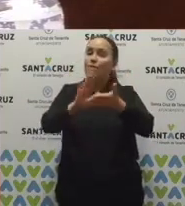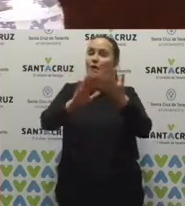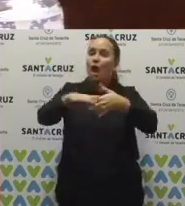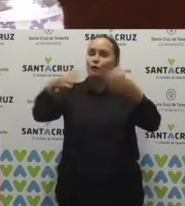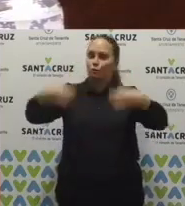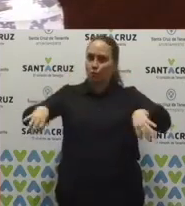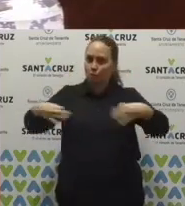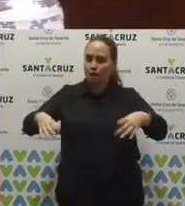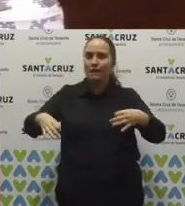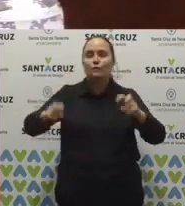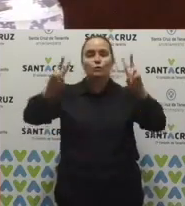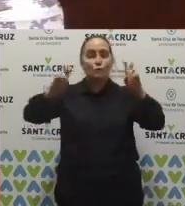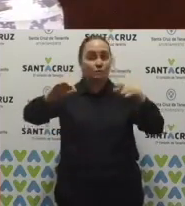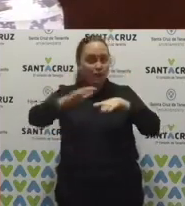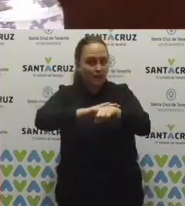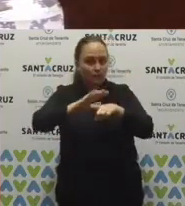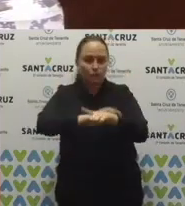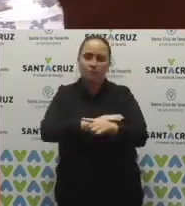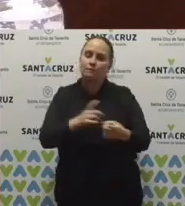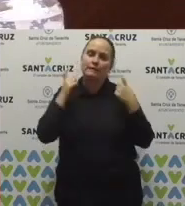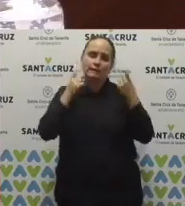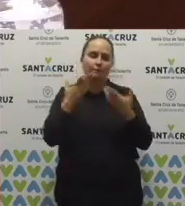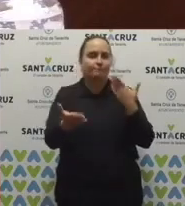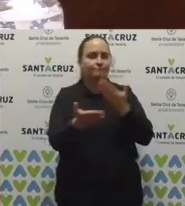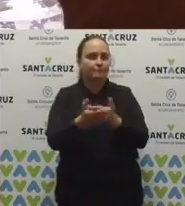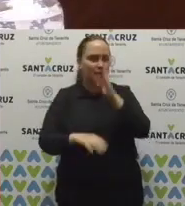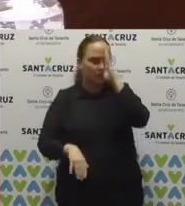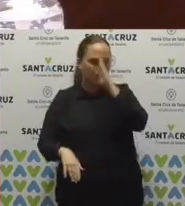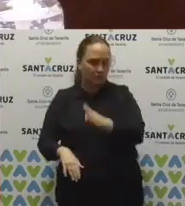nueva normalidad de gestión pues se plantea la gestión directa